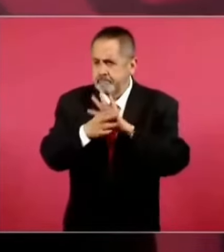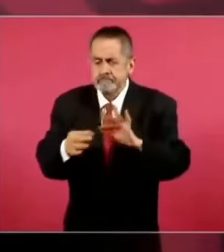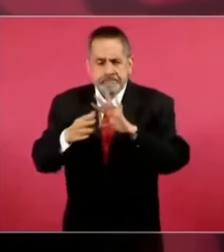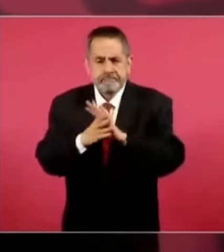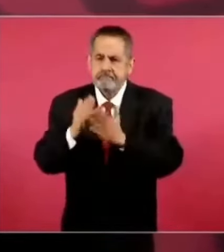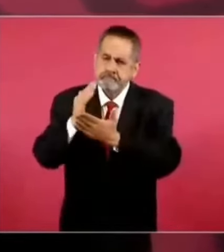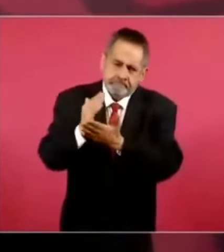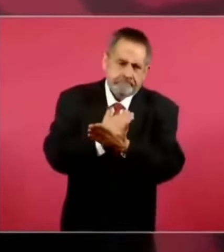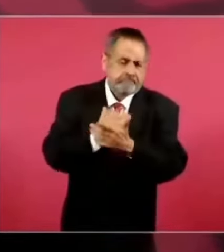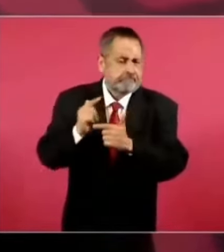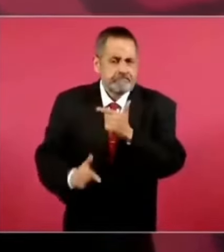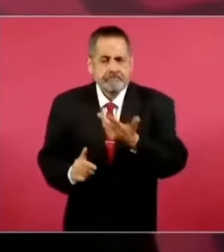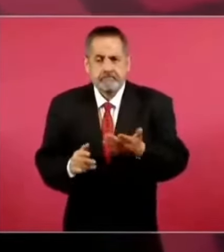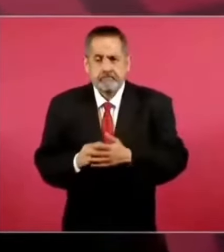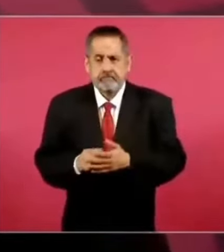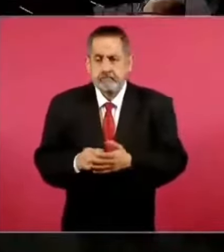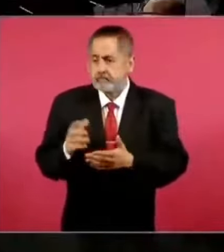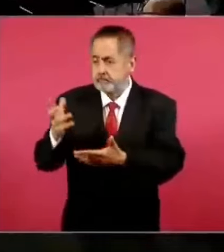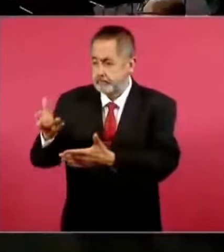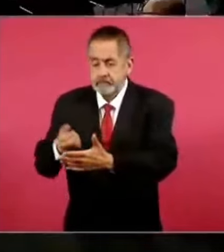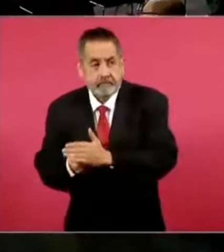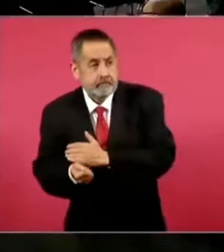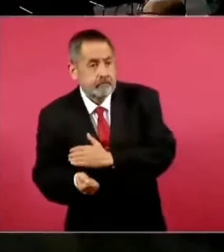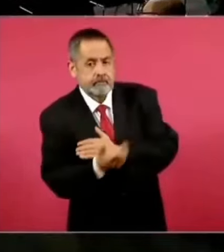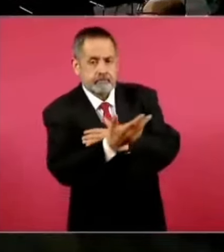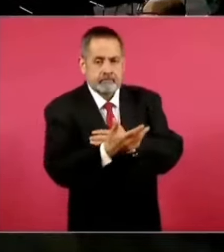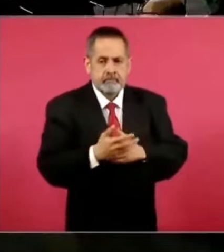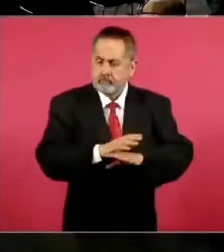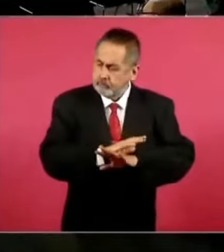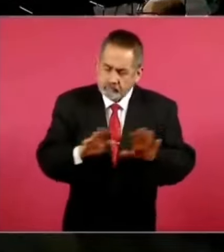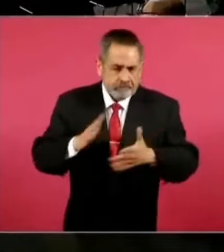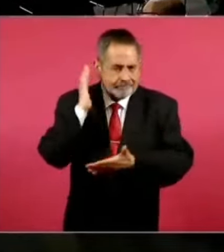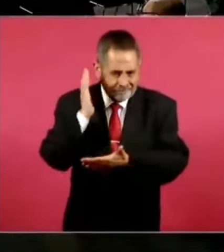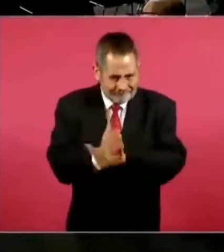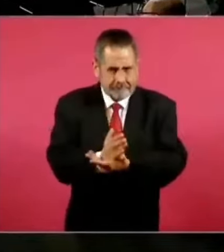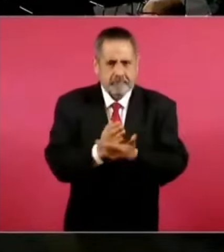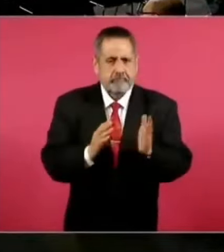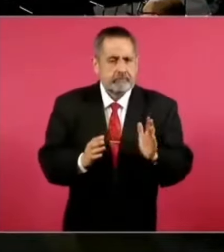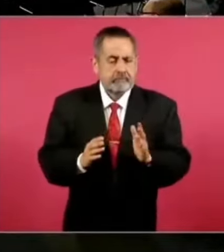combatiendo tráfico de químicos,